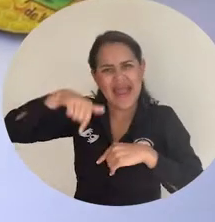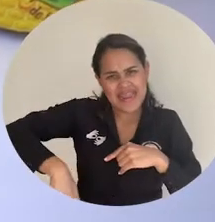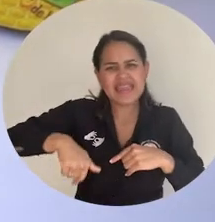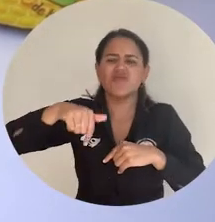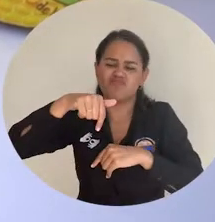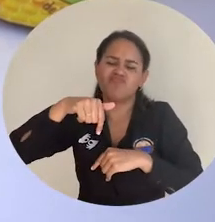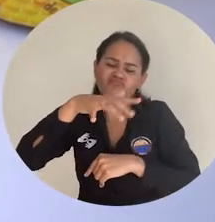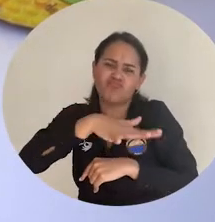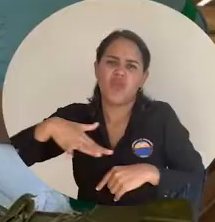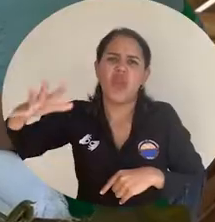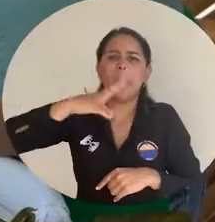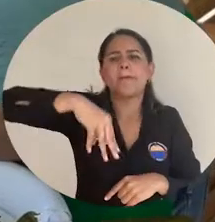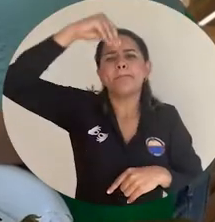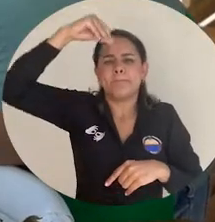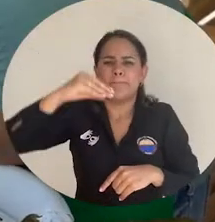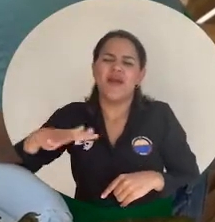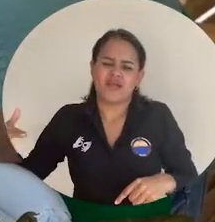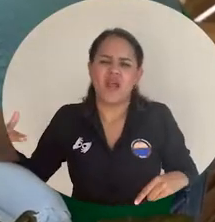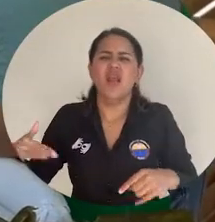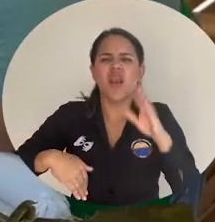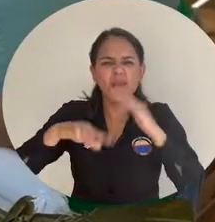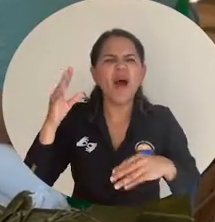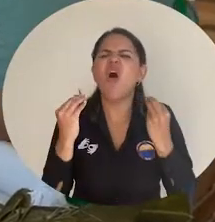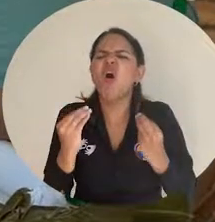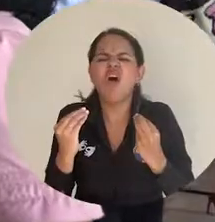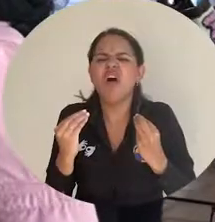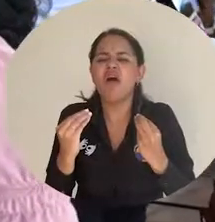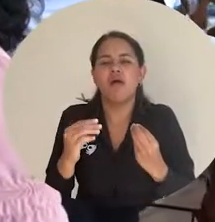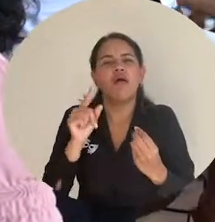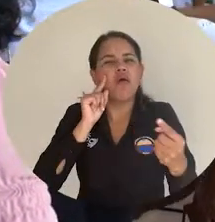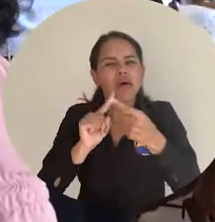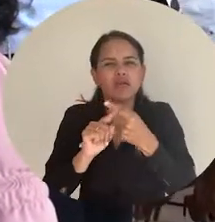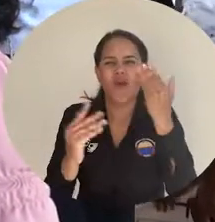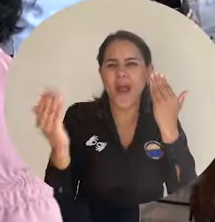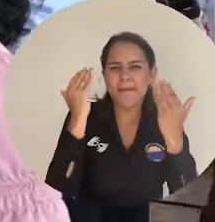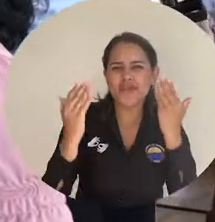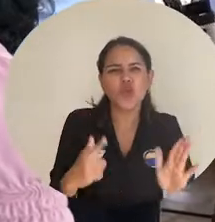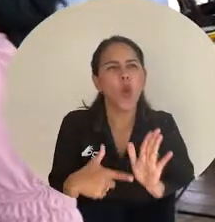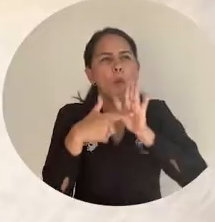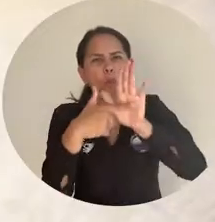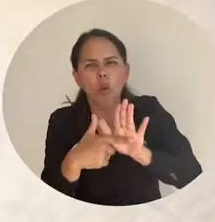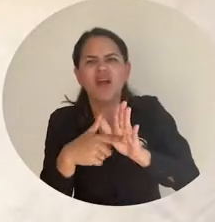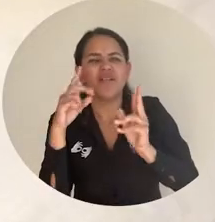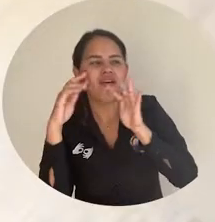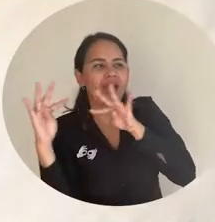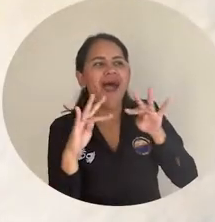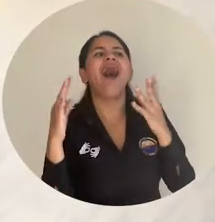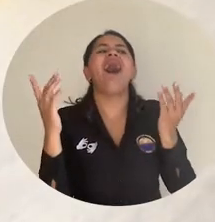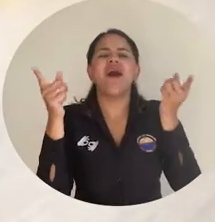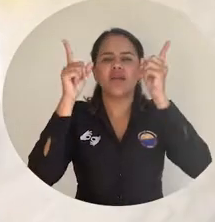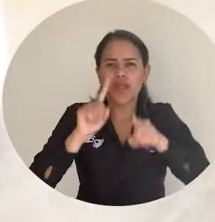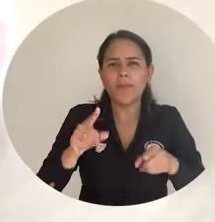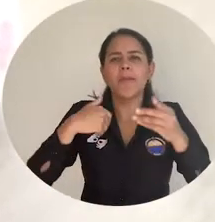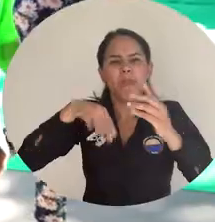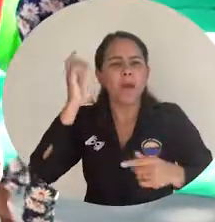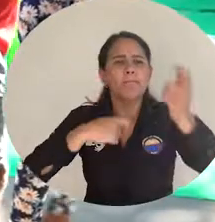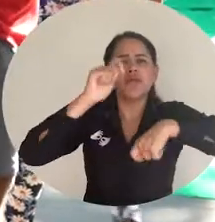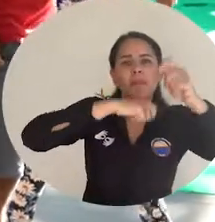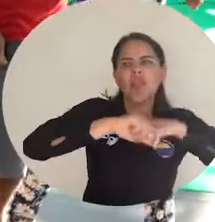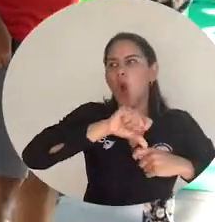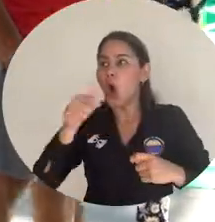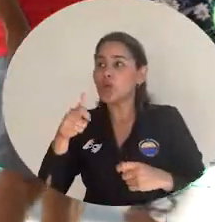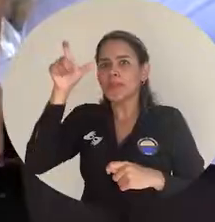del Magdalena para permitirles a los campesinos ser visibilizados en la ciudad establecer contacto directo con sus clientes finales